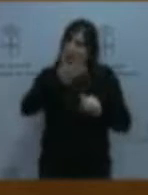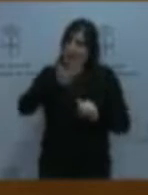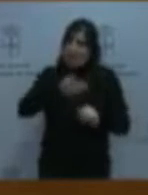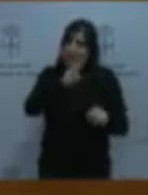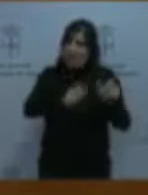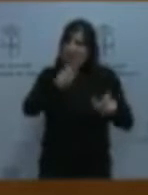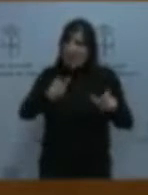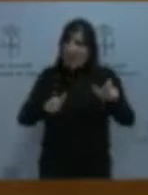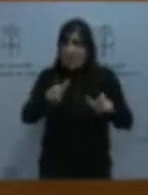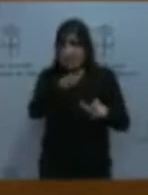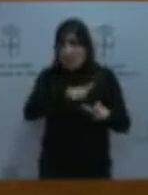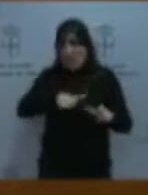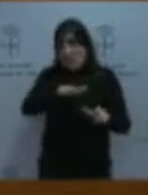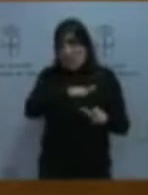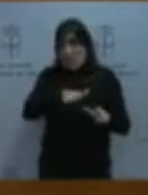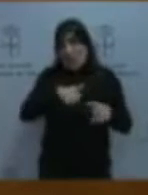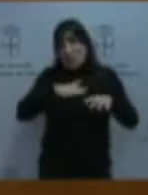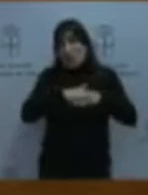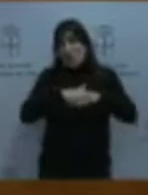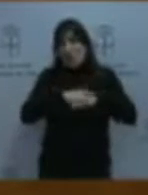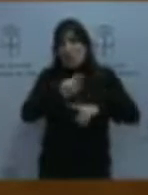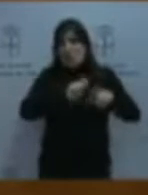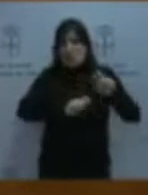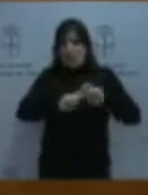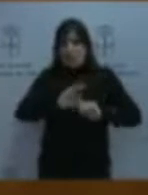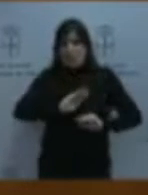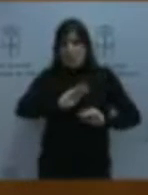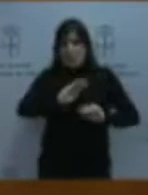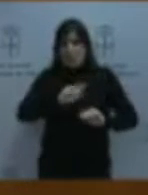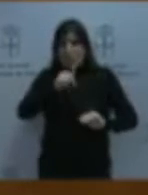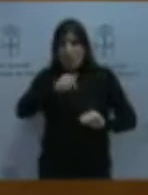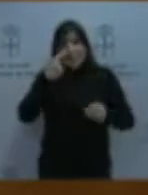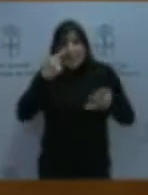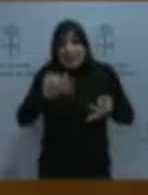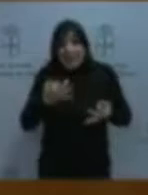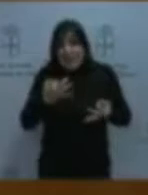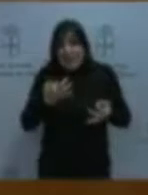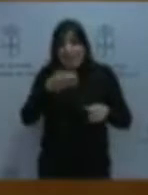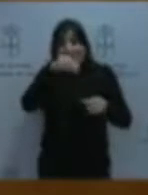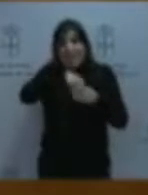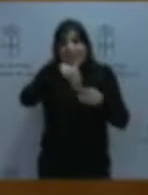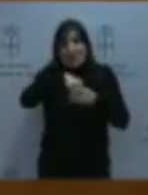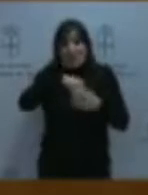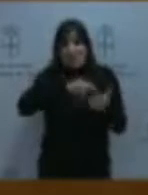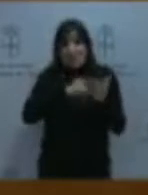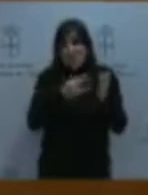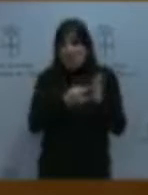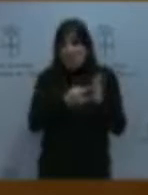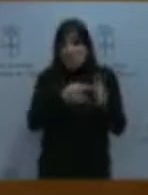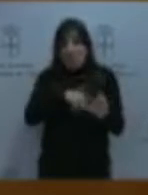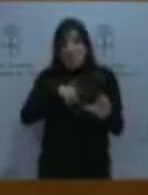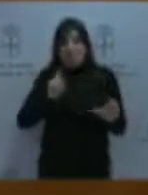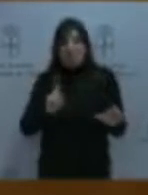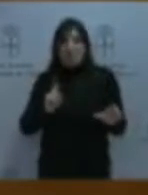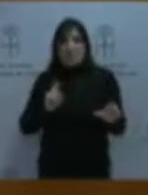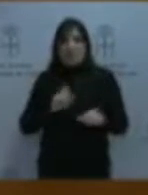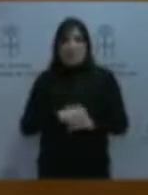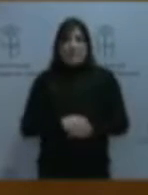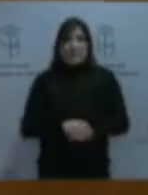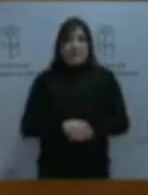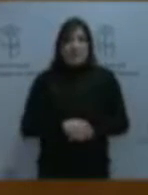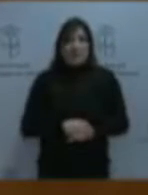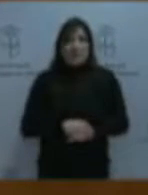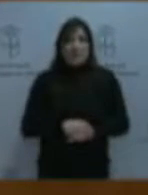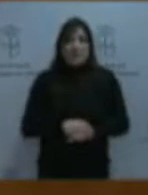hoy día y una realidad que está quedando fuera de estos proyectos LEADER. Ante esto nosotros propusimos cosas